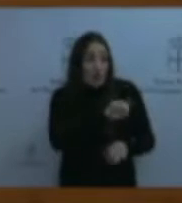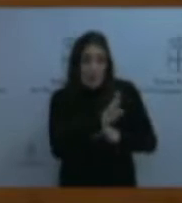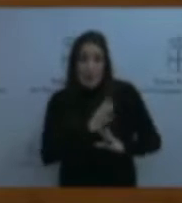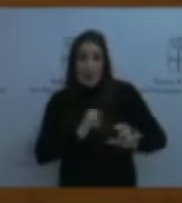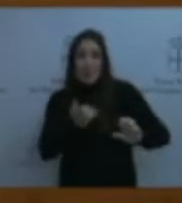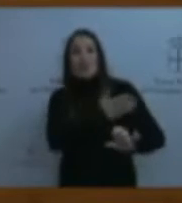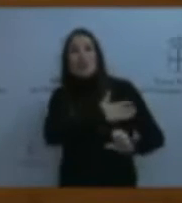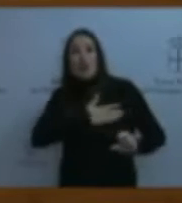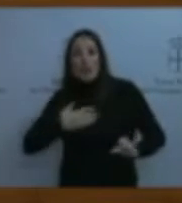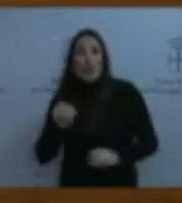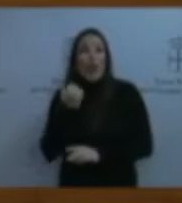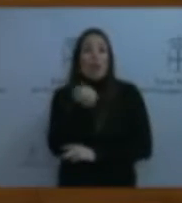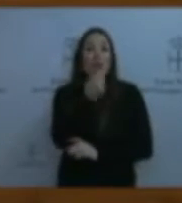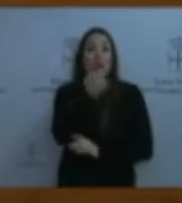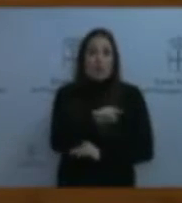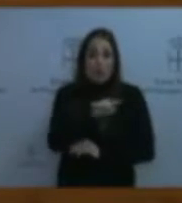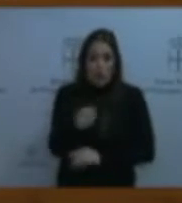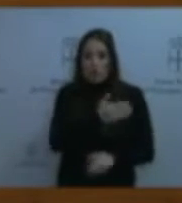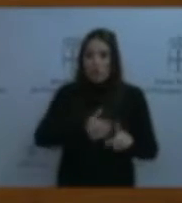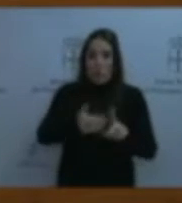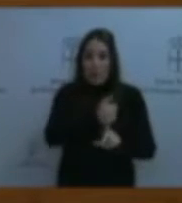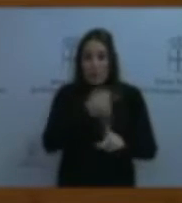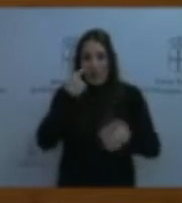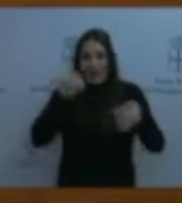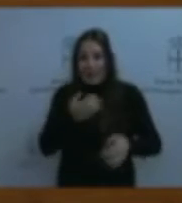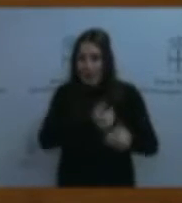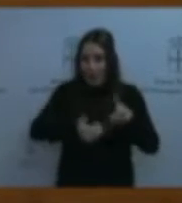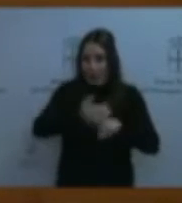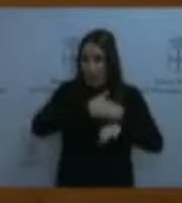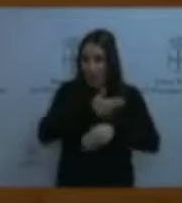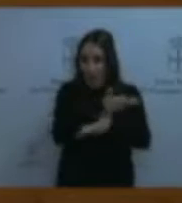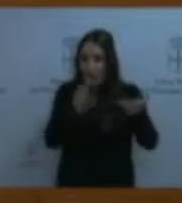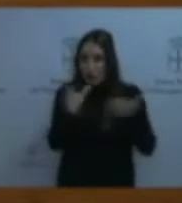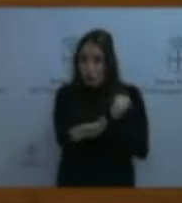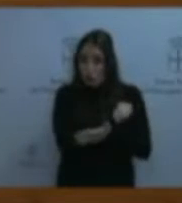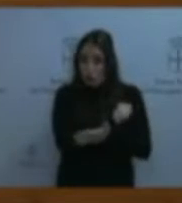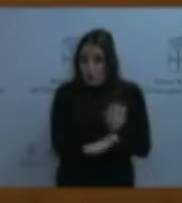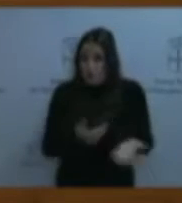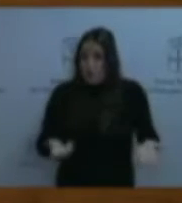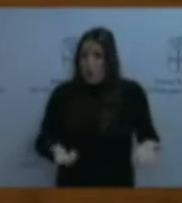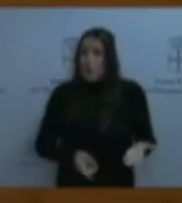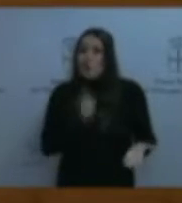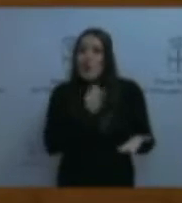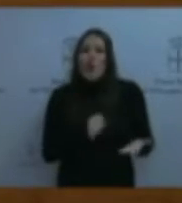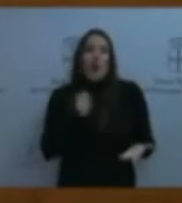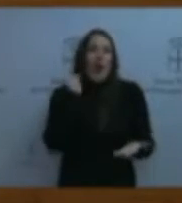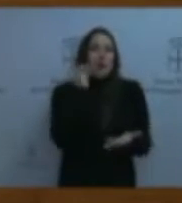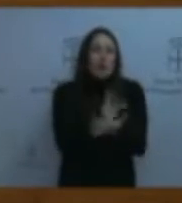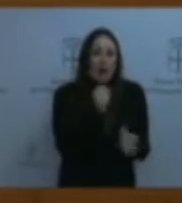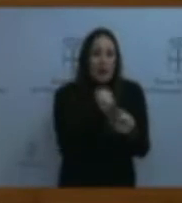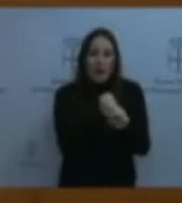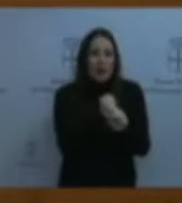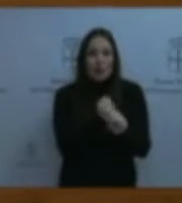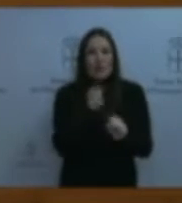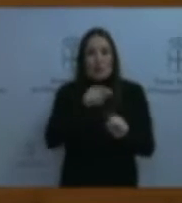también quieran apostar porque esto sea una realidad para todos. Y no solamente apostar porque se trabaje, sino también porque